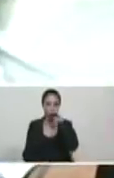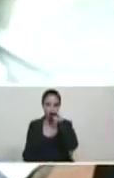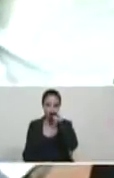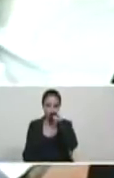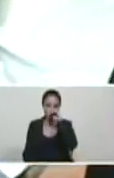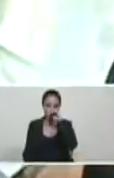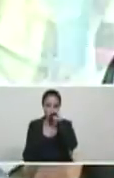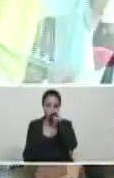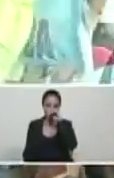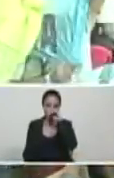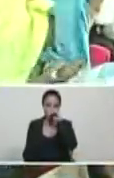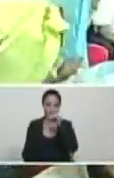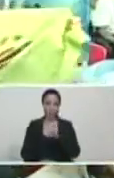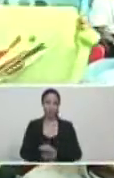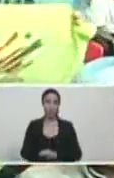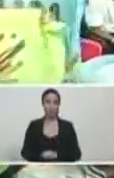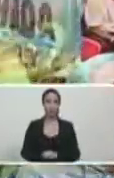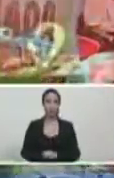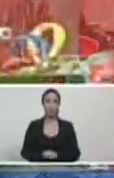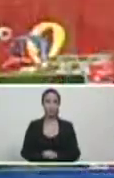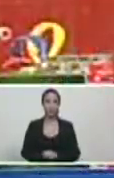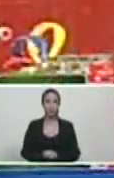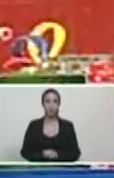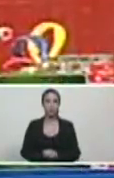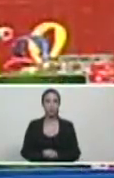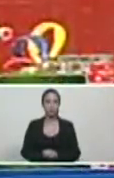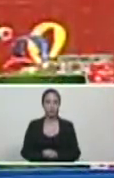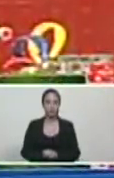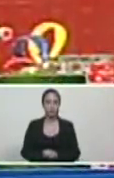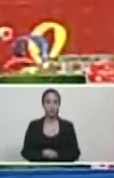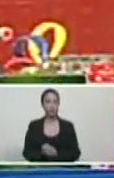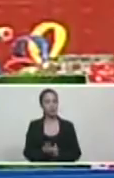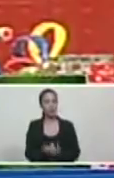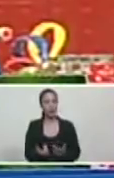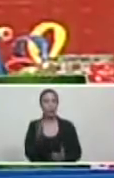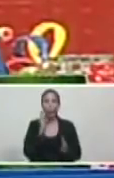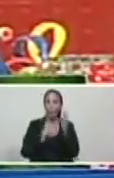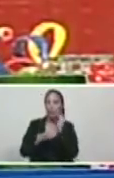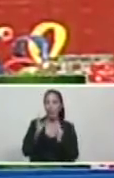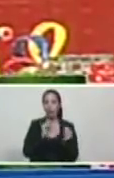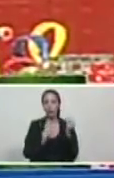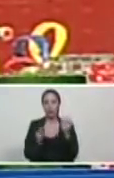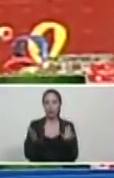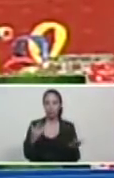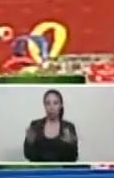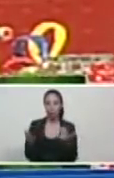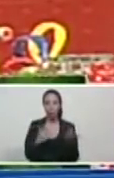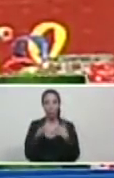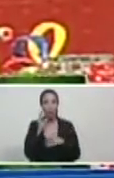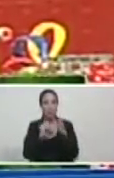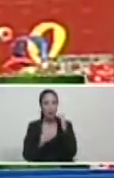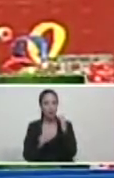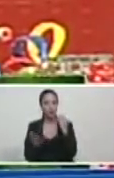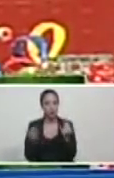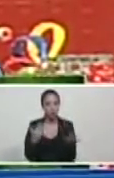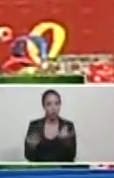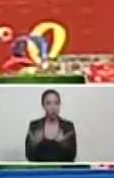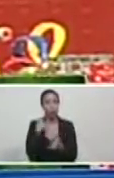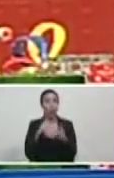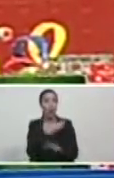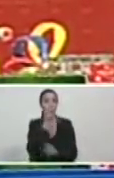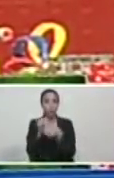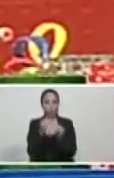Yo quiero convertir toda la experiencia de ustedes, porque estas conclusiones que ustedes me entregan vienen